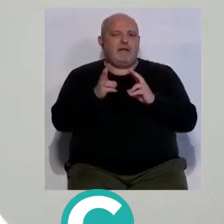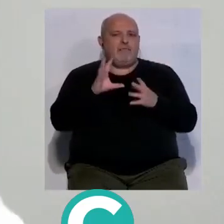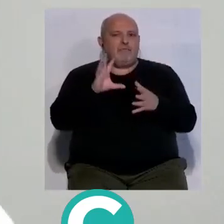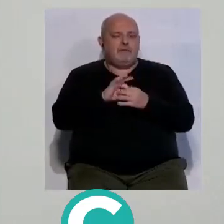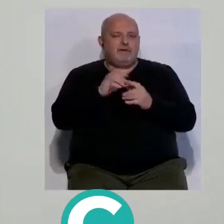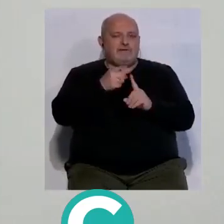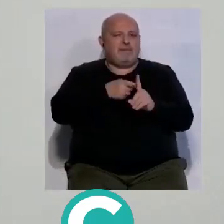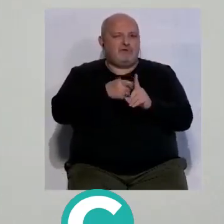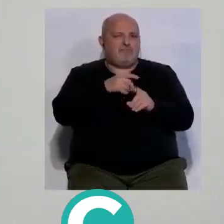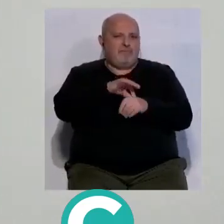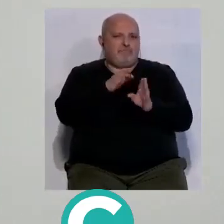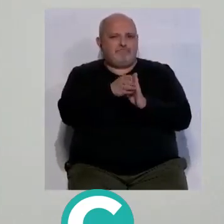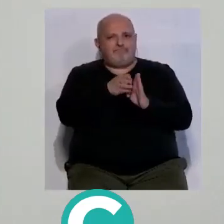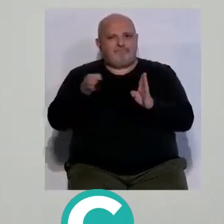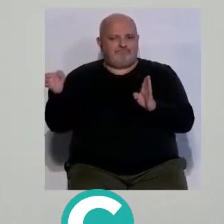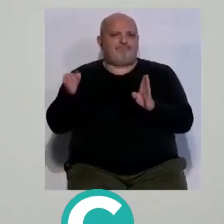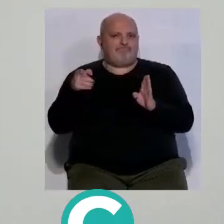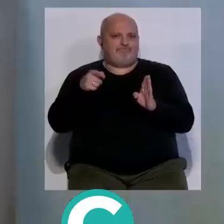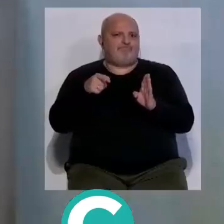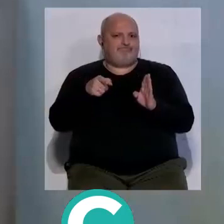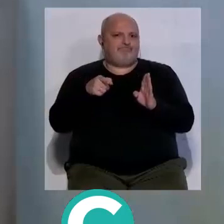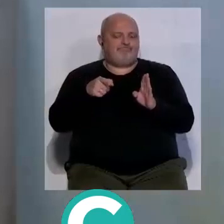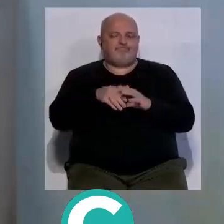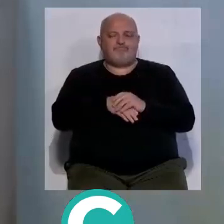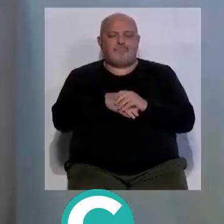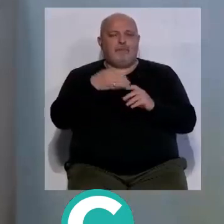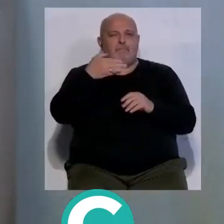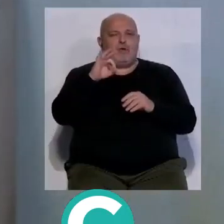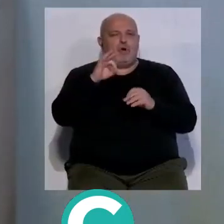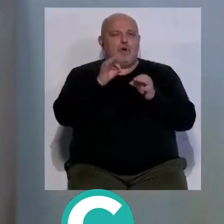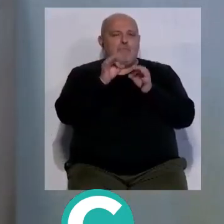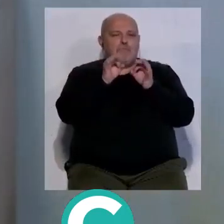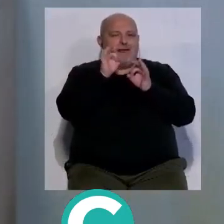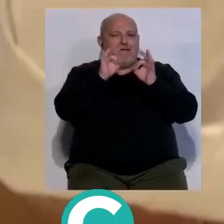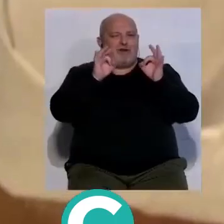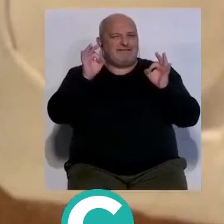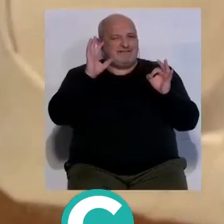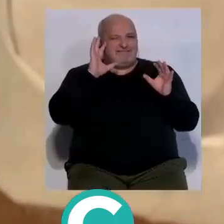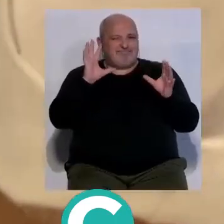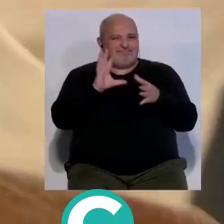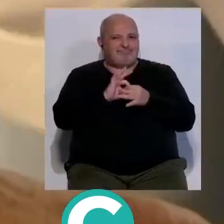ser el seguimiento de esa enfermedad. O sea, es un poco, de alguna manera, biomarcadores en cualquier